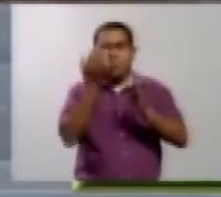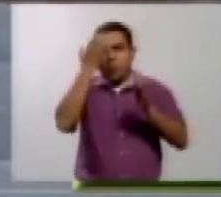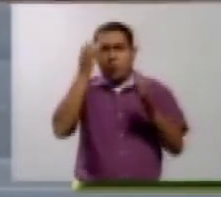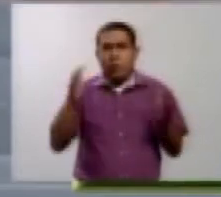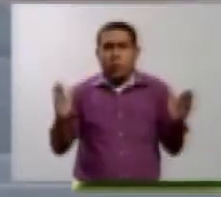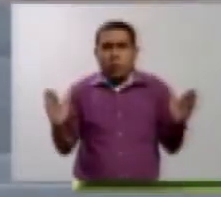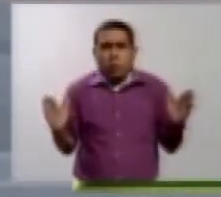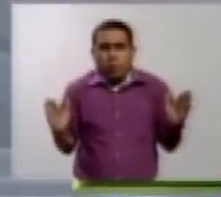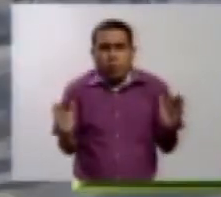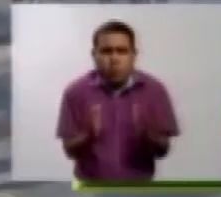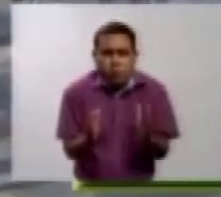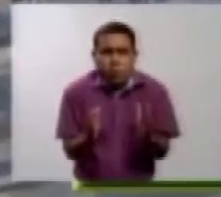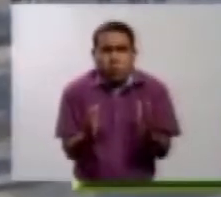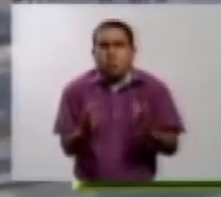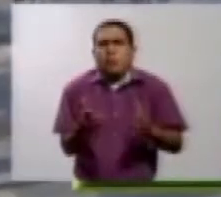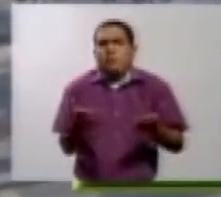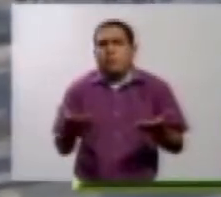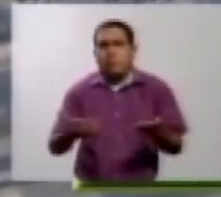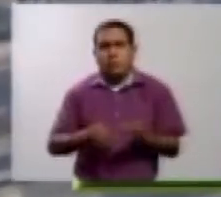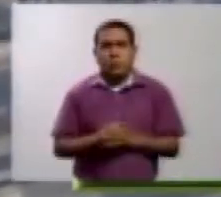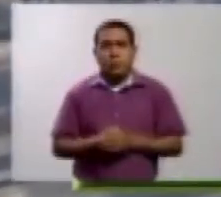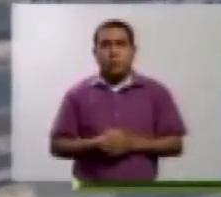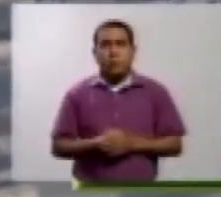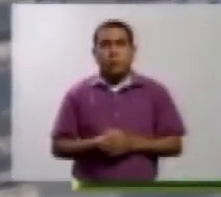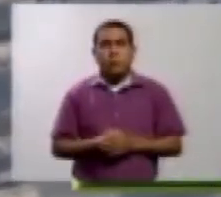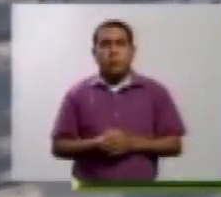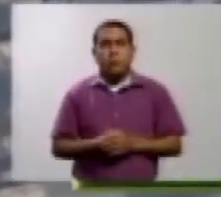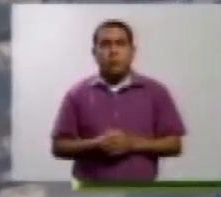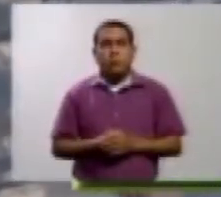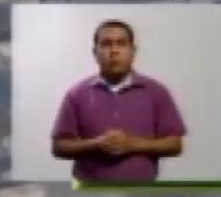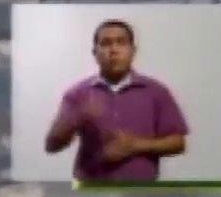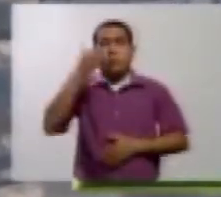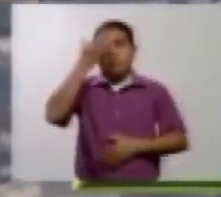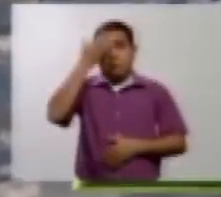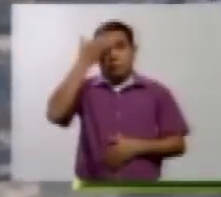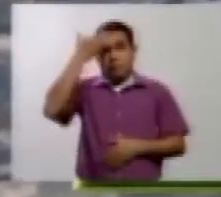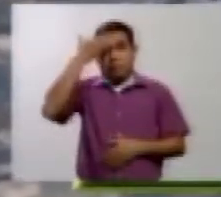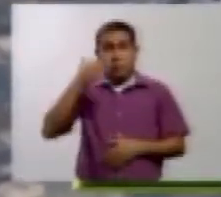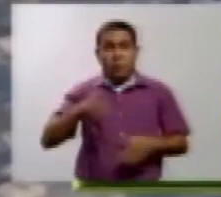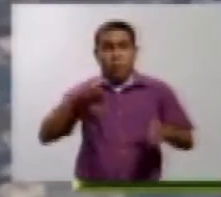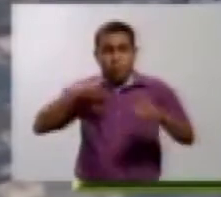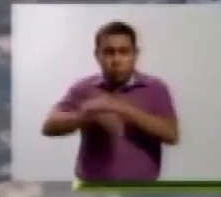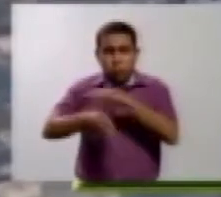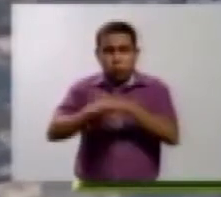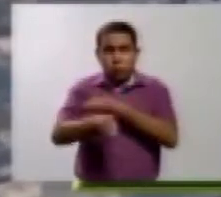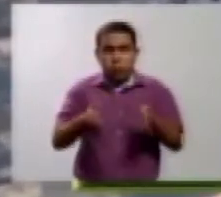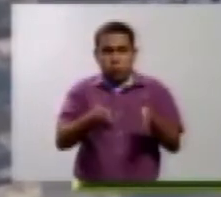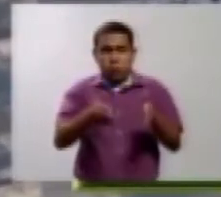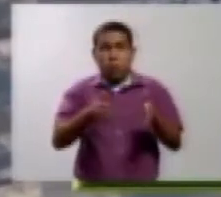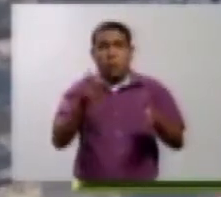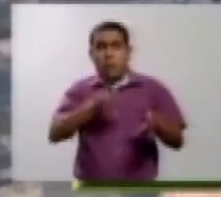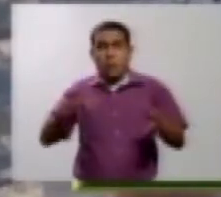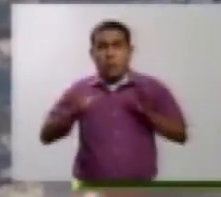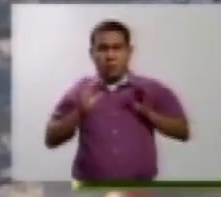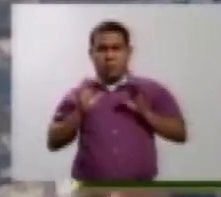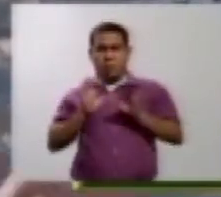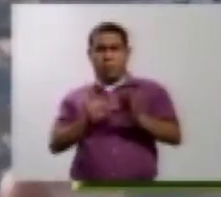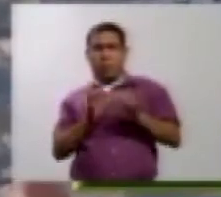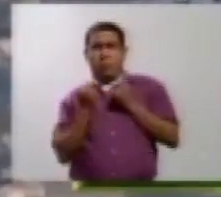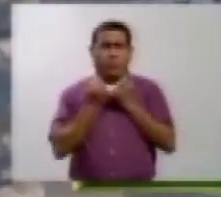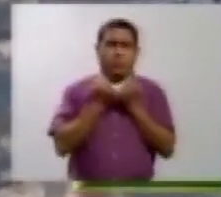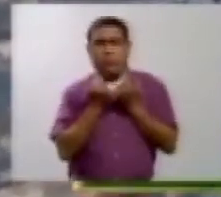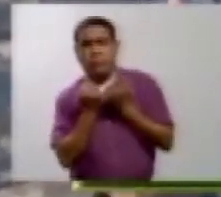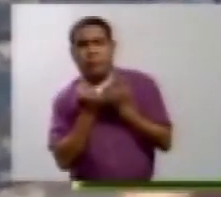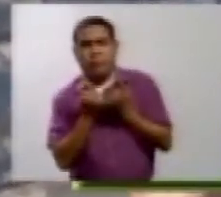el volumen de personas. En la zona que tenemos, desde el bordillo hasta la zona del acceso, es muy corta para el volumen de personas que se van a ingresar en el